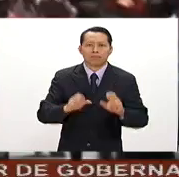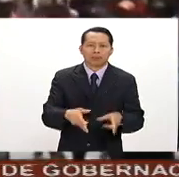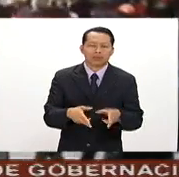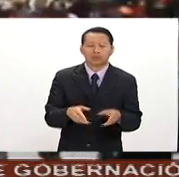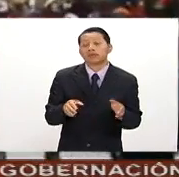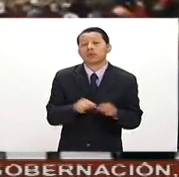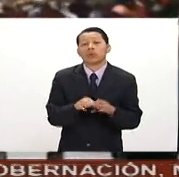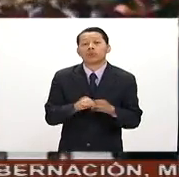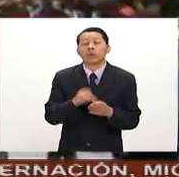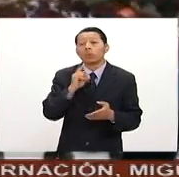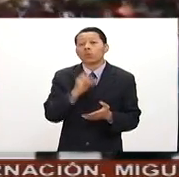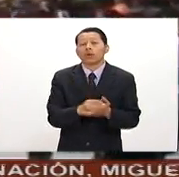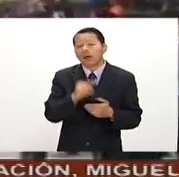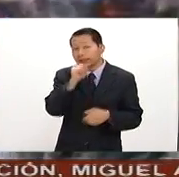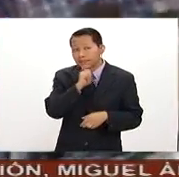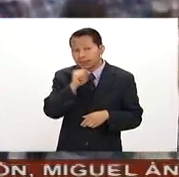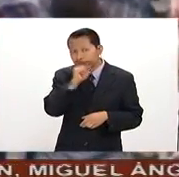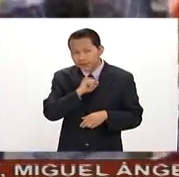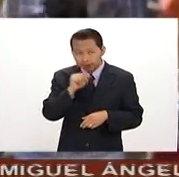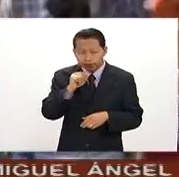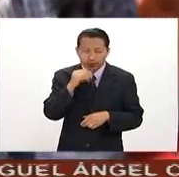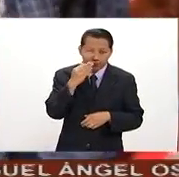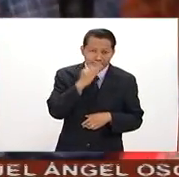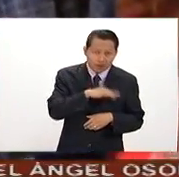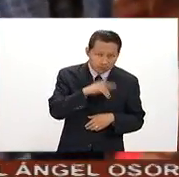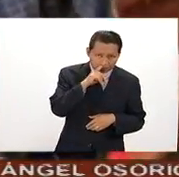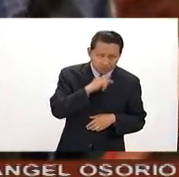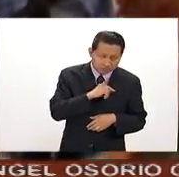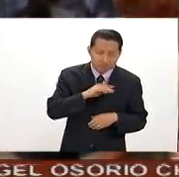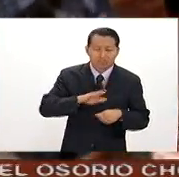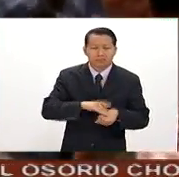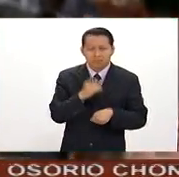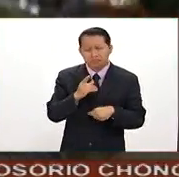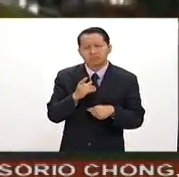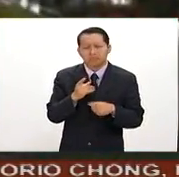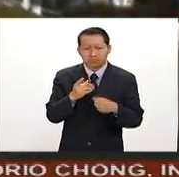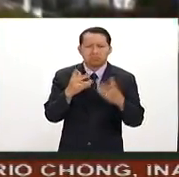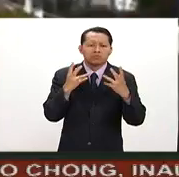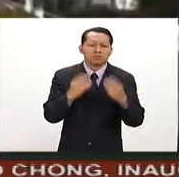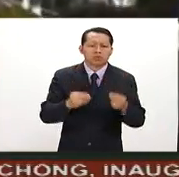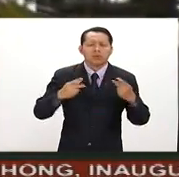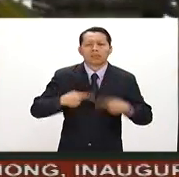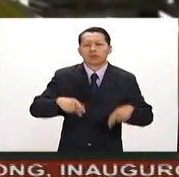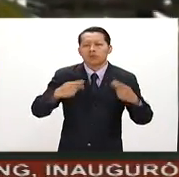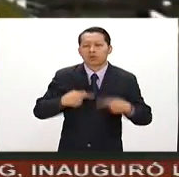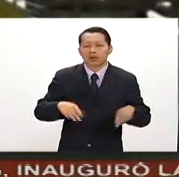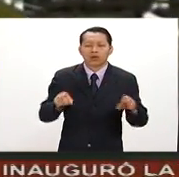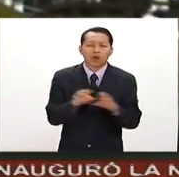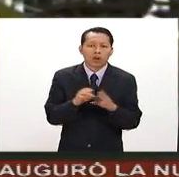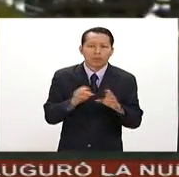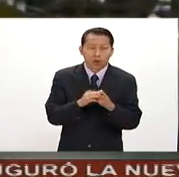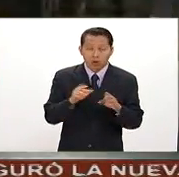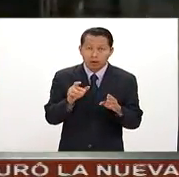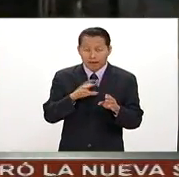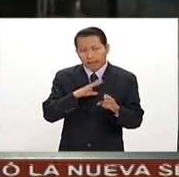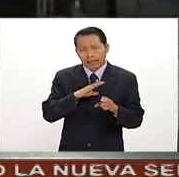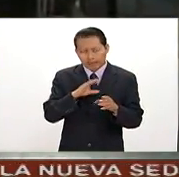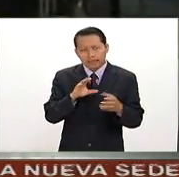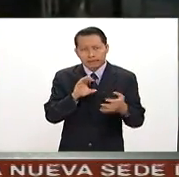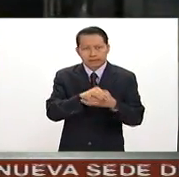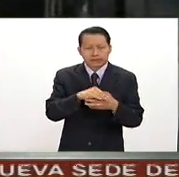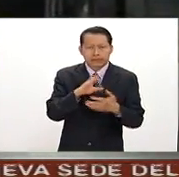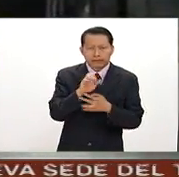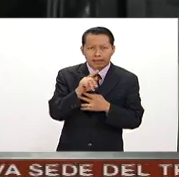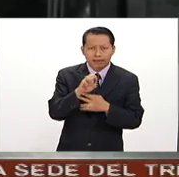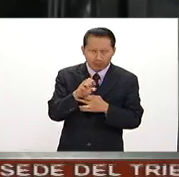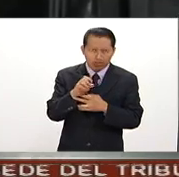una falsa alarma, pero también muchas personas que simpatizan con la CENTE se